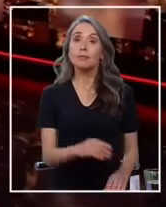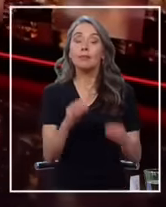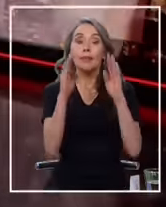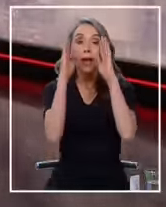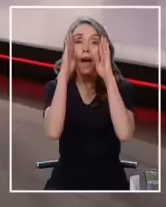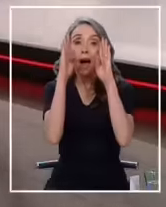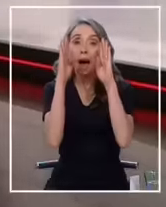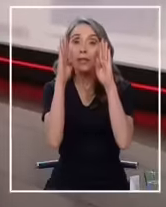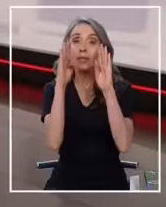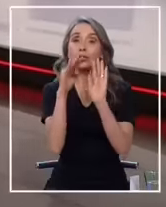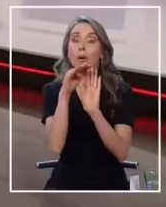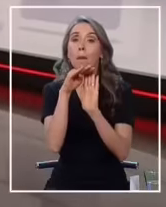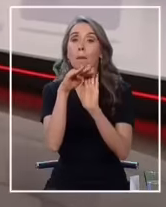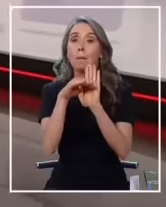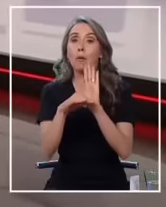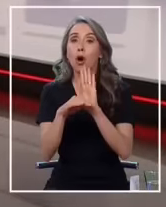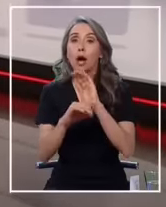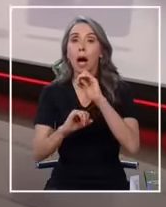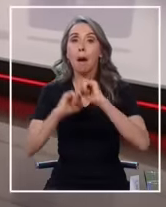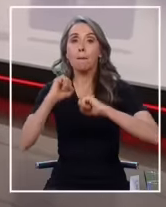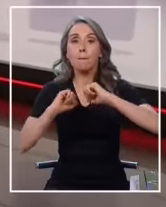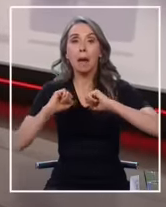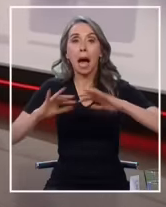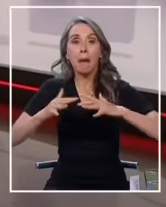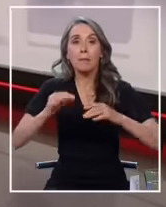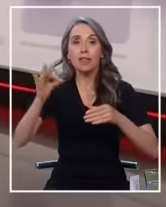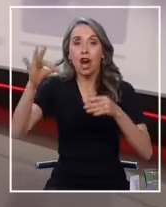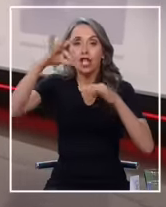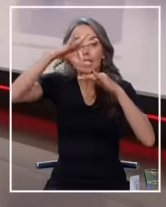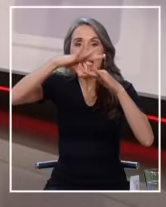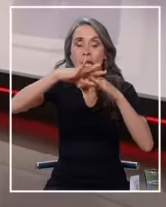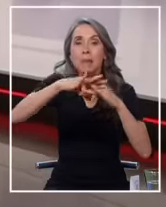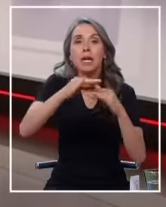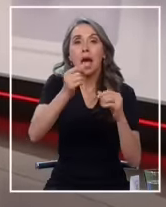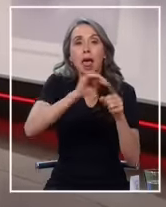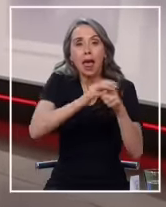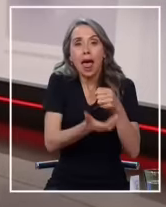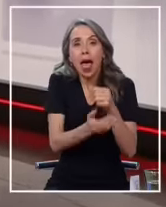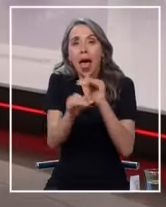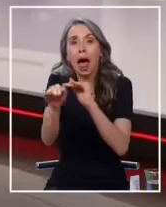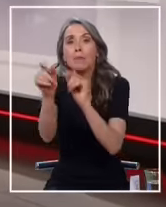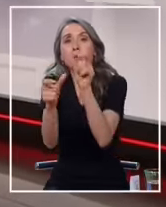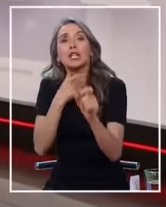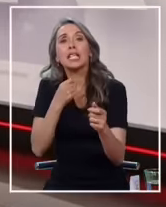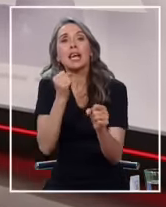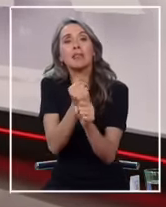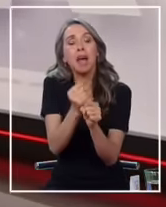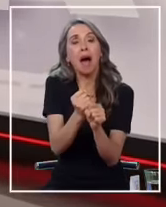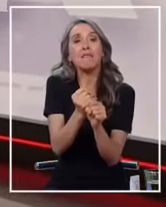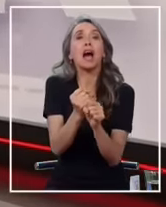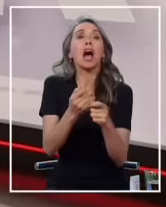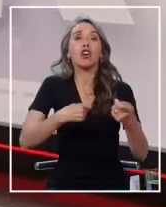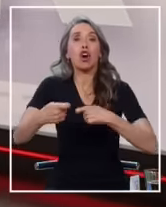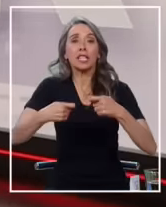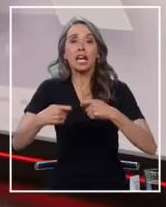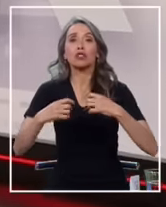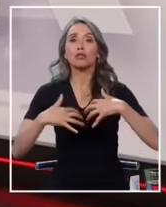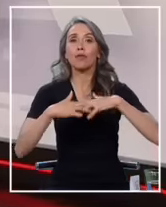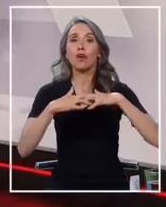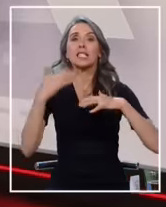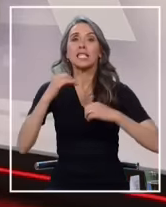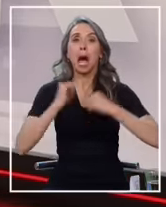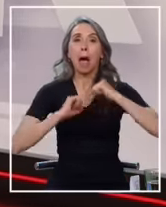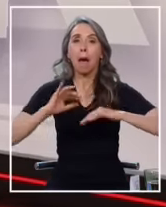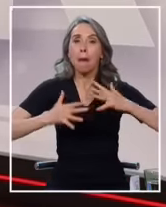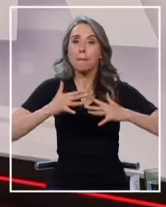Atención con esto porque el programa Emprendamos Semilla apoya a quienes quieran desarrollar un negocio, trabajo independiente o fortalecer un emprendimiento